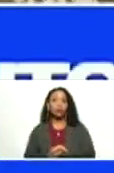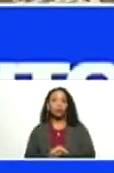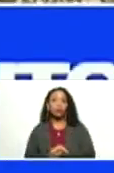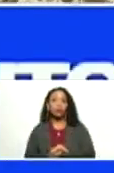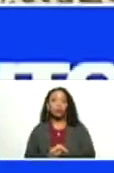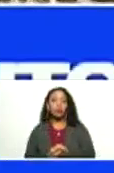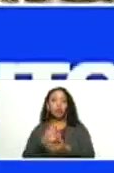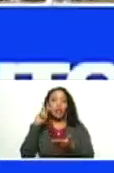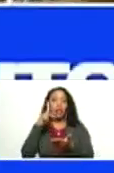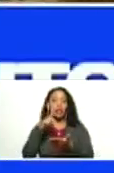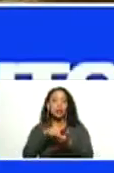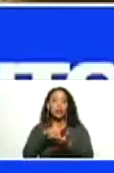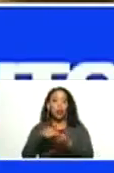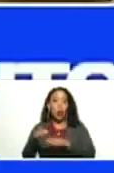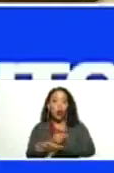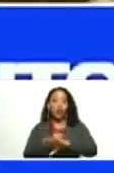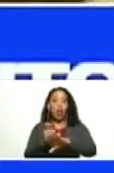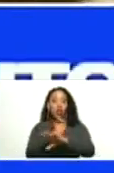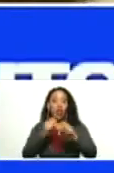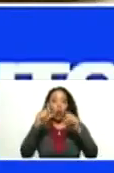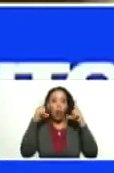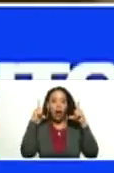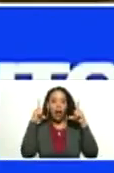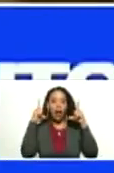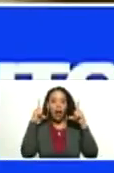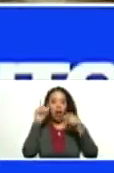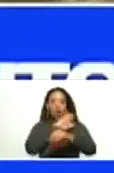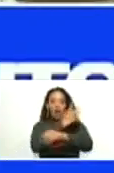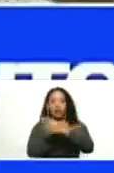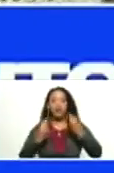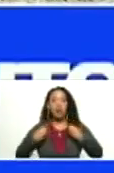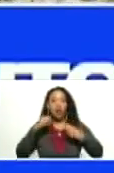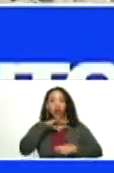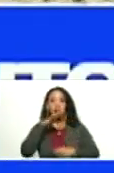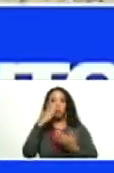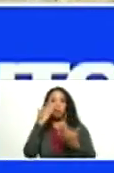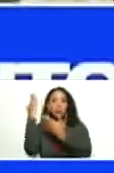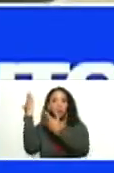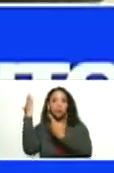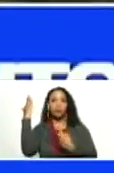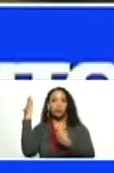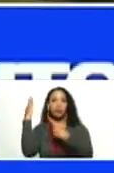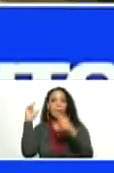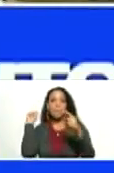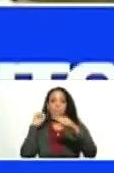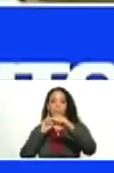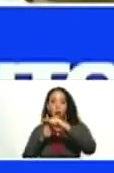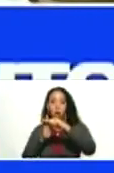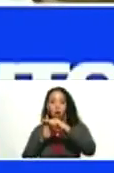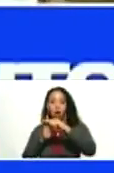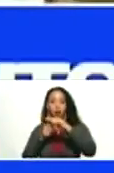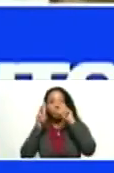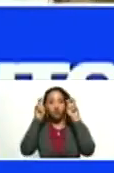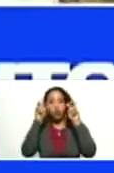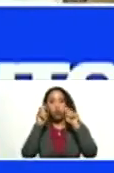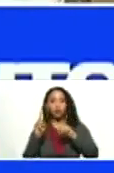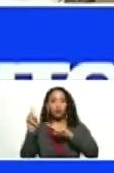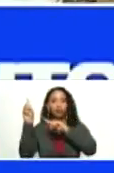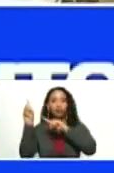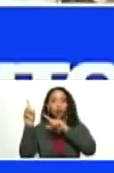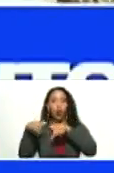el gobernador Terán, llegó la fuerza viva de la historia y aquí está pues destapado, develado. Ahora nos